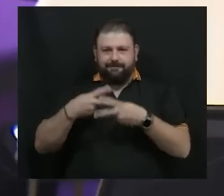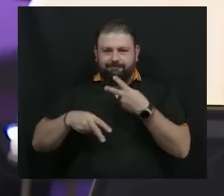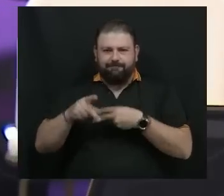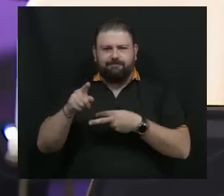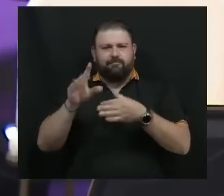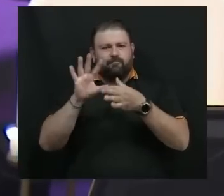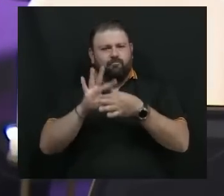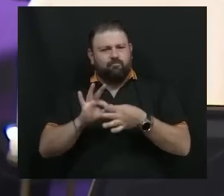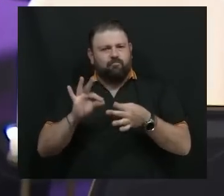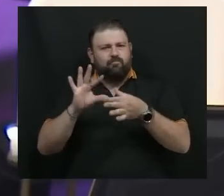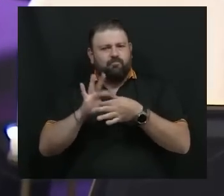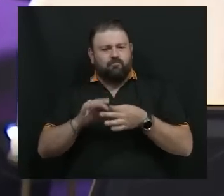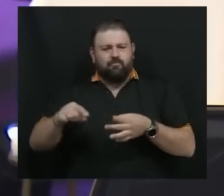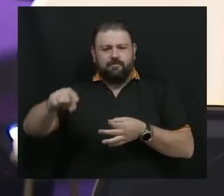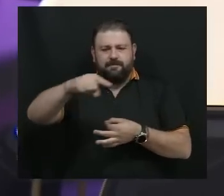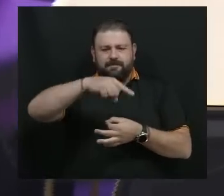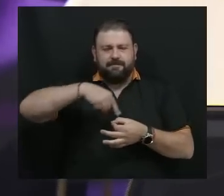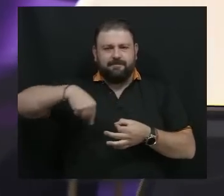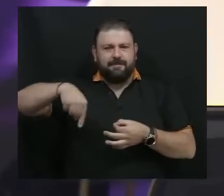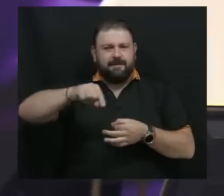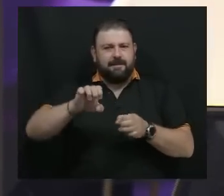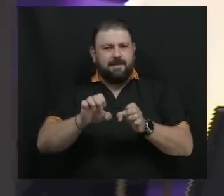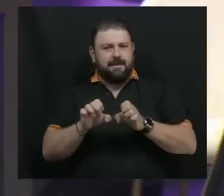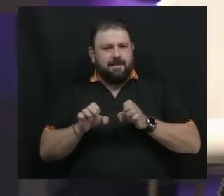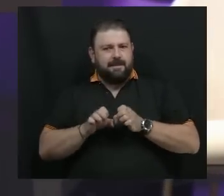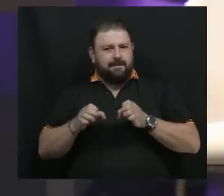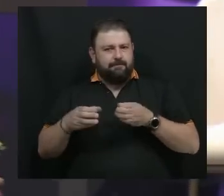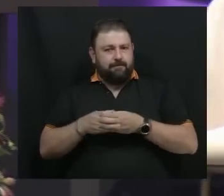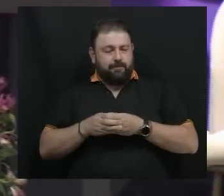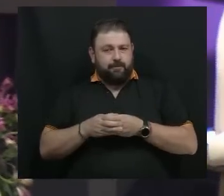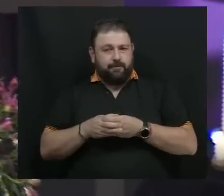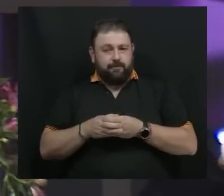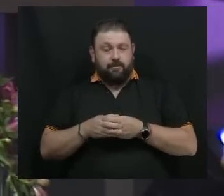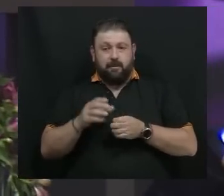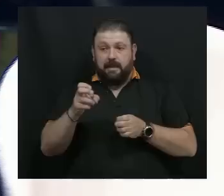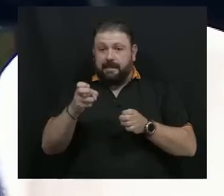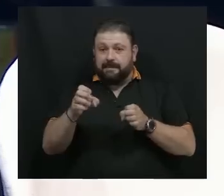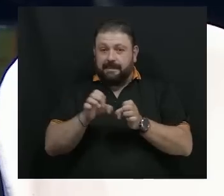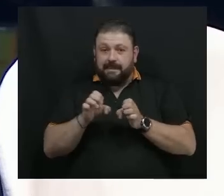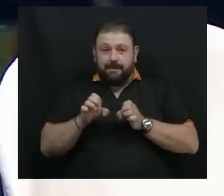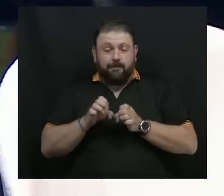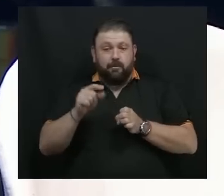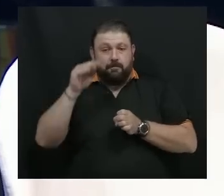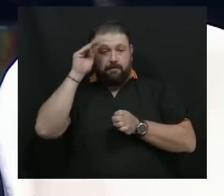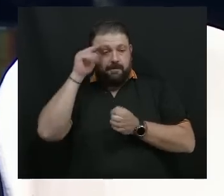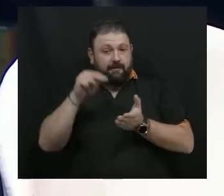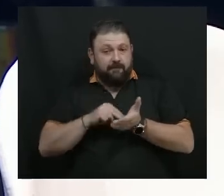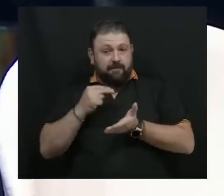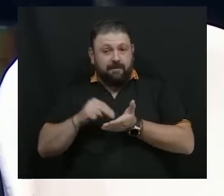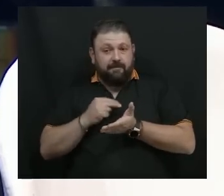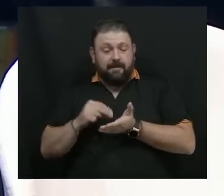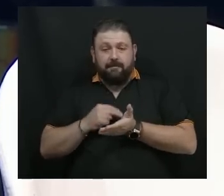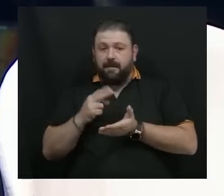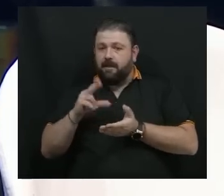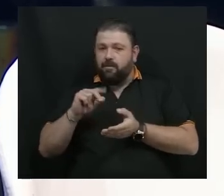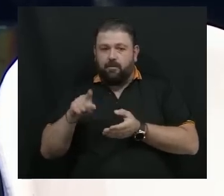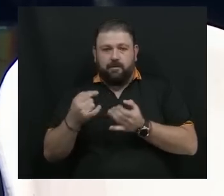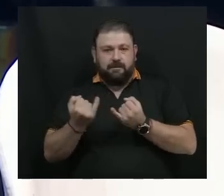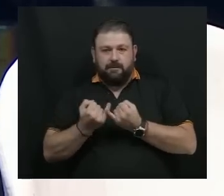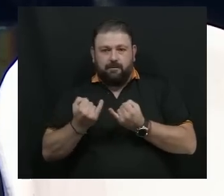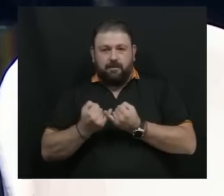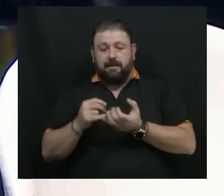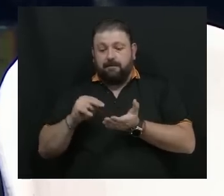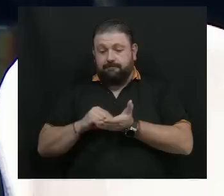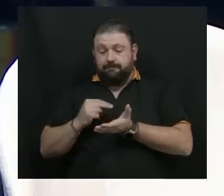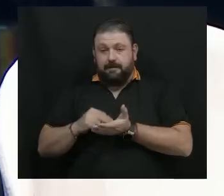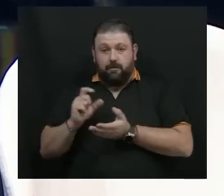frase. Formar un equipo no es lo mismo que firmar gente. Tú firmas gente y ahí